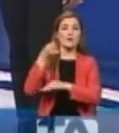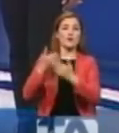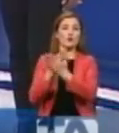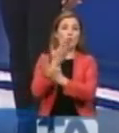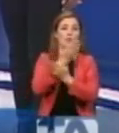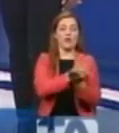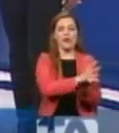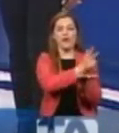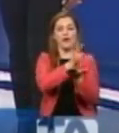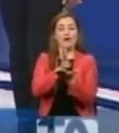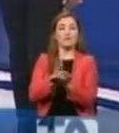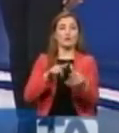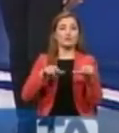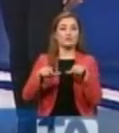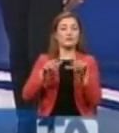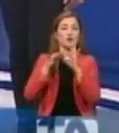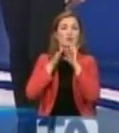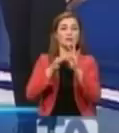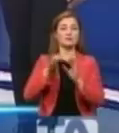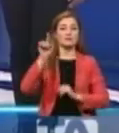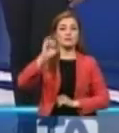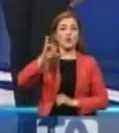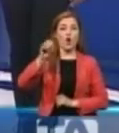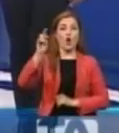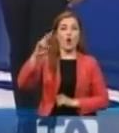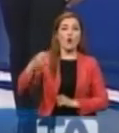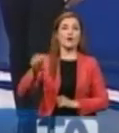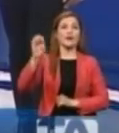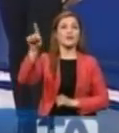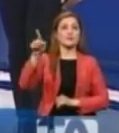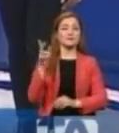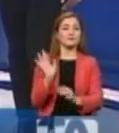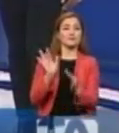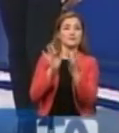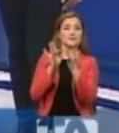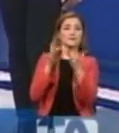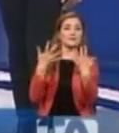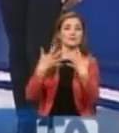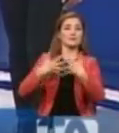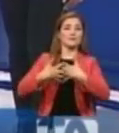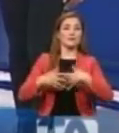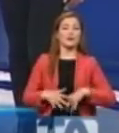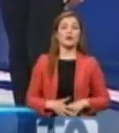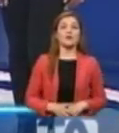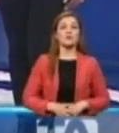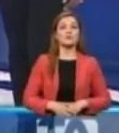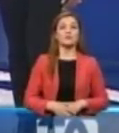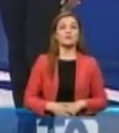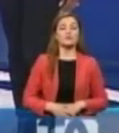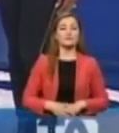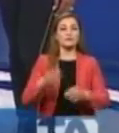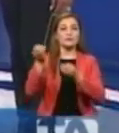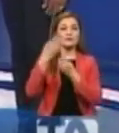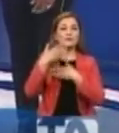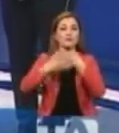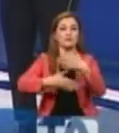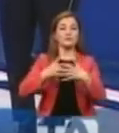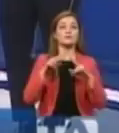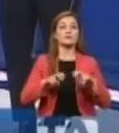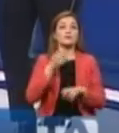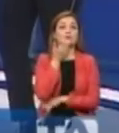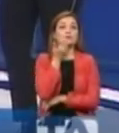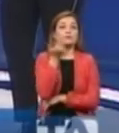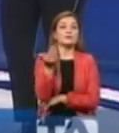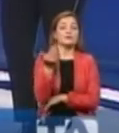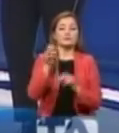capital. Bueno, en ese lugar está nuestro compañero Jorge Loaiza en vivo y junto a él vamos a hacer un contacto para que nos cuente cómo avanzan las